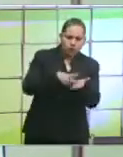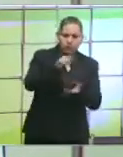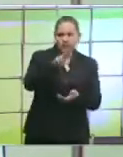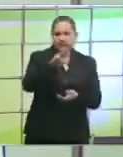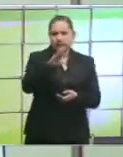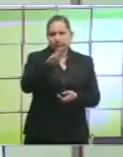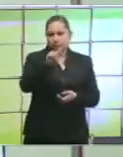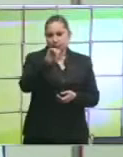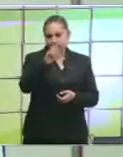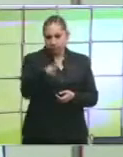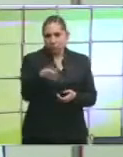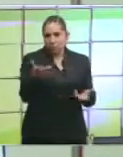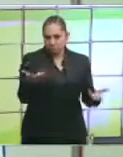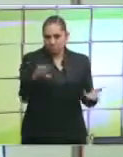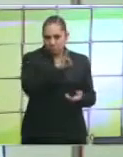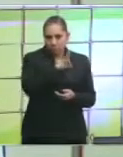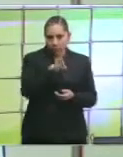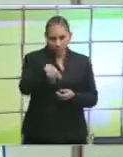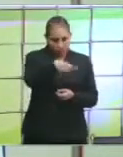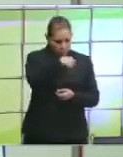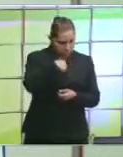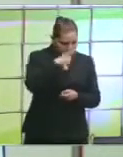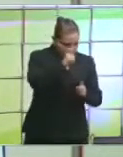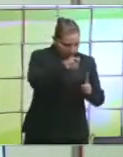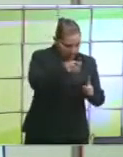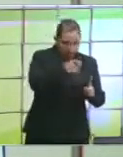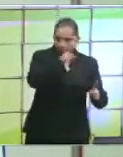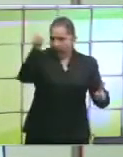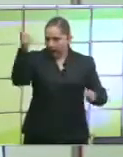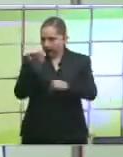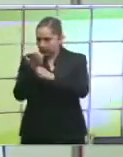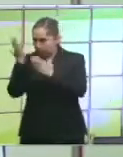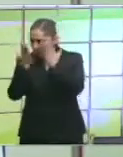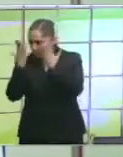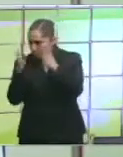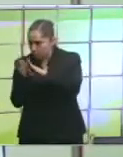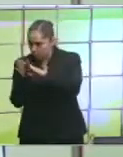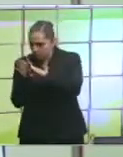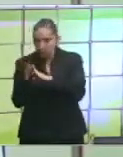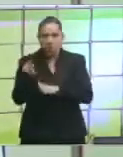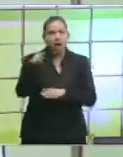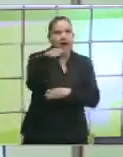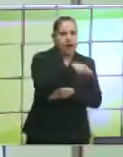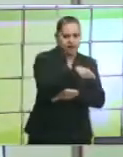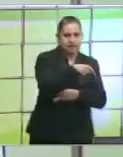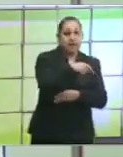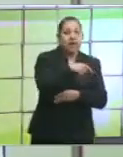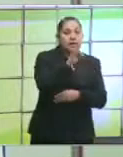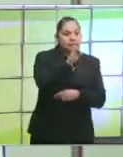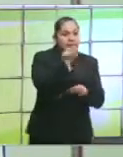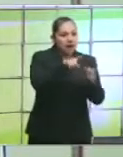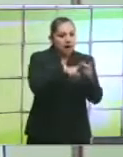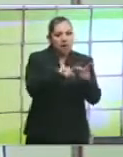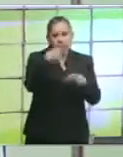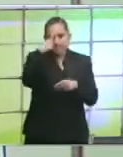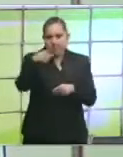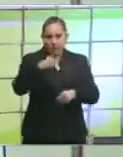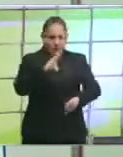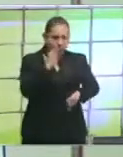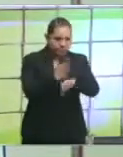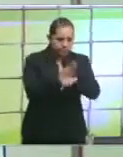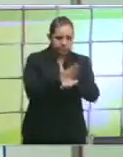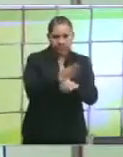vayamos a eeuu y estudiemos cómo están van a venir problemas sobre proporcionalidad de penas pues mandemos gente a